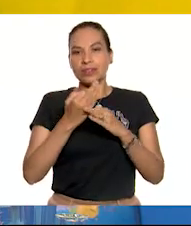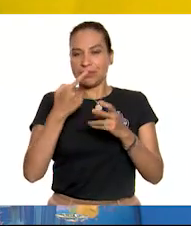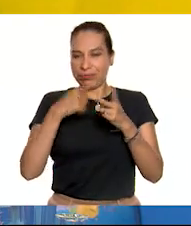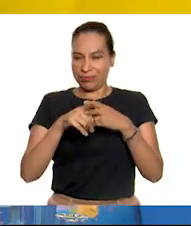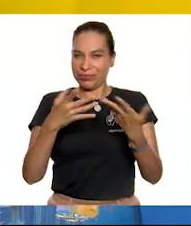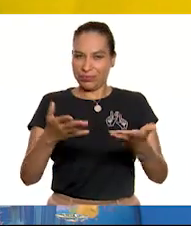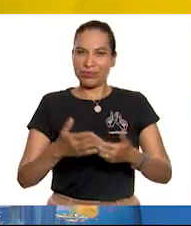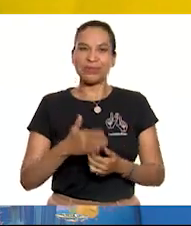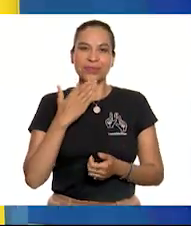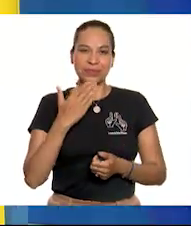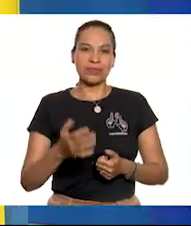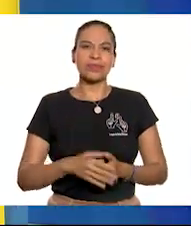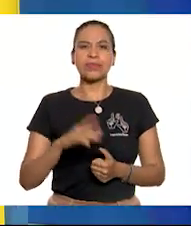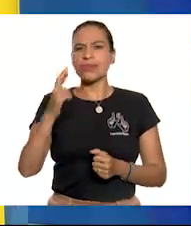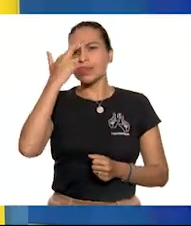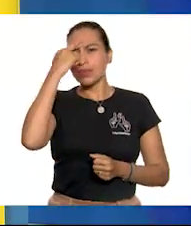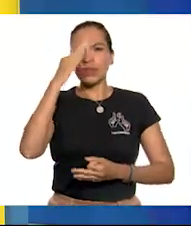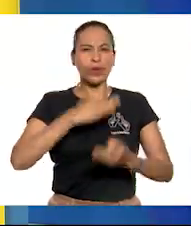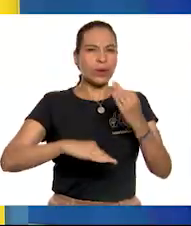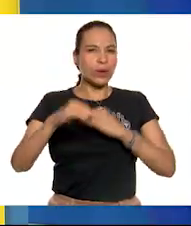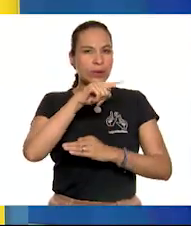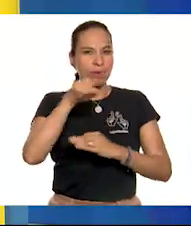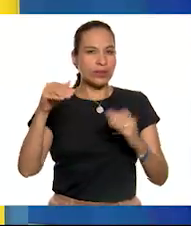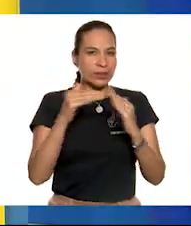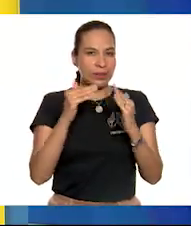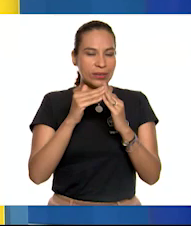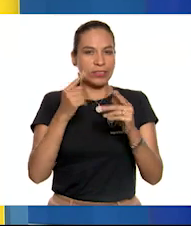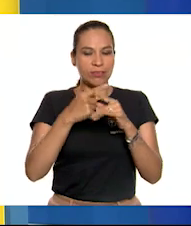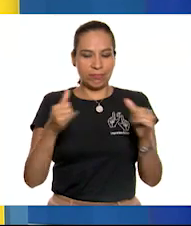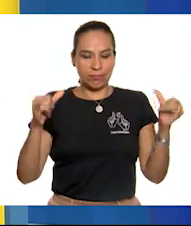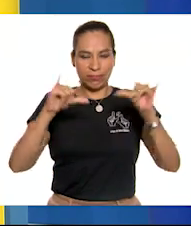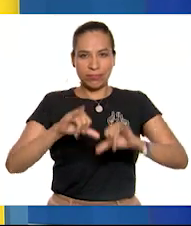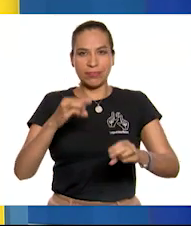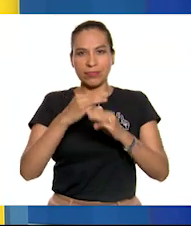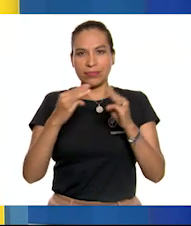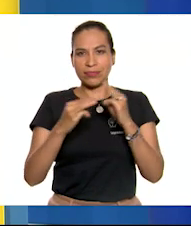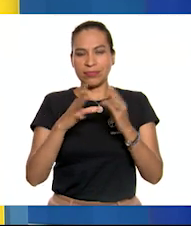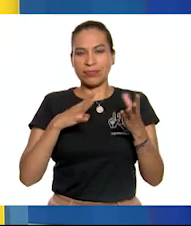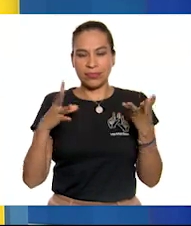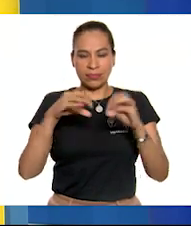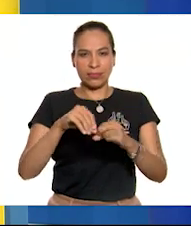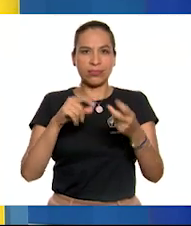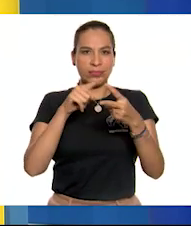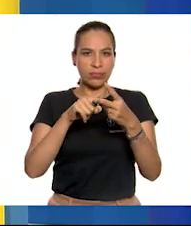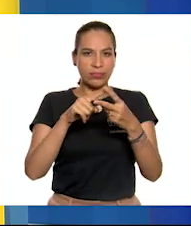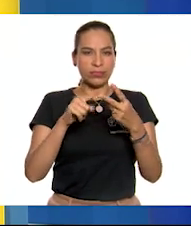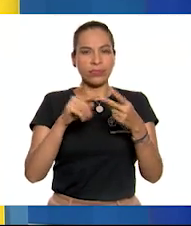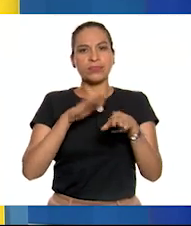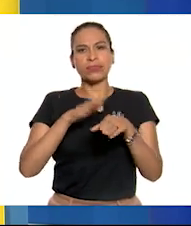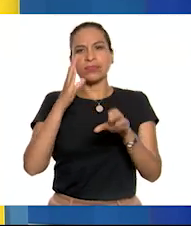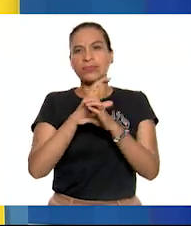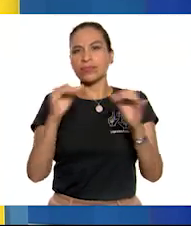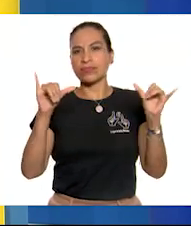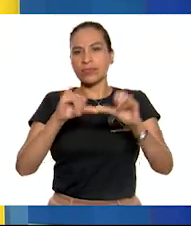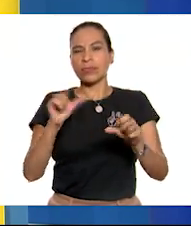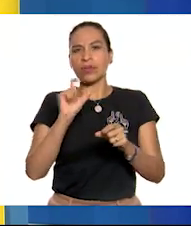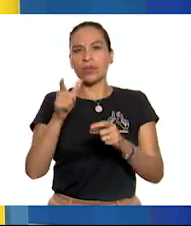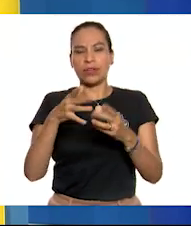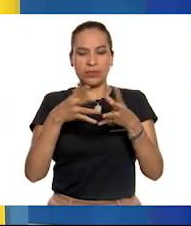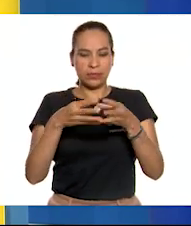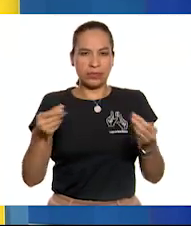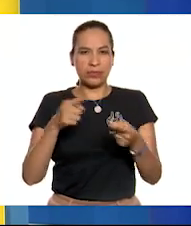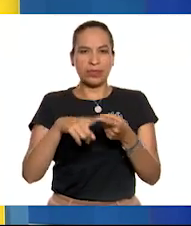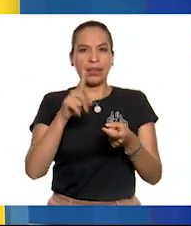manos a la obra. Manos a la obra. Recuerden todos allá en casa que las mezclas son materiales compuestos por dos o más sustancias, como cuando